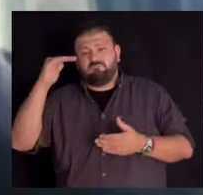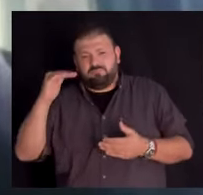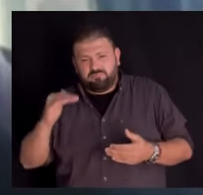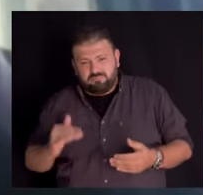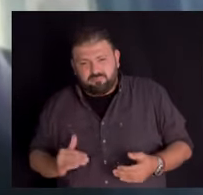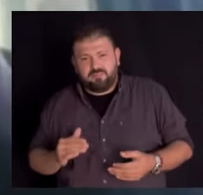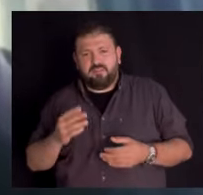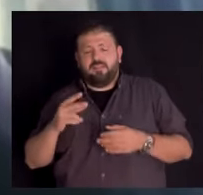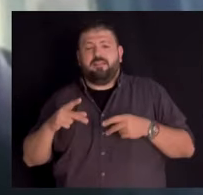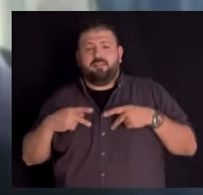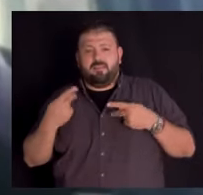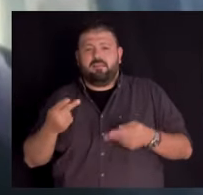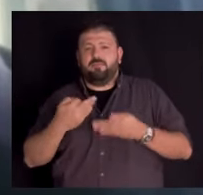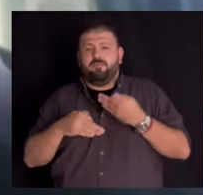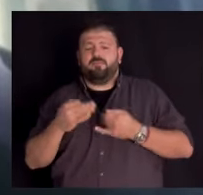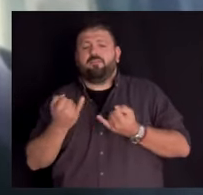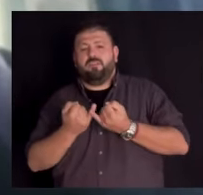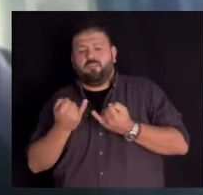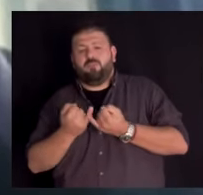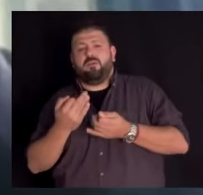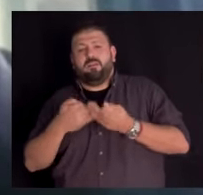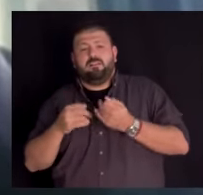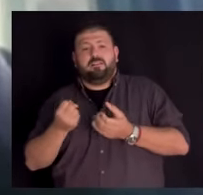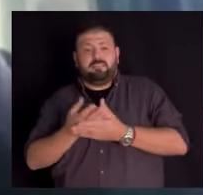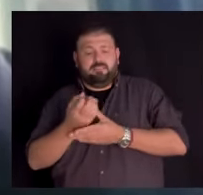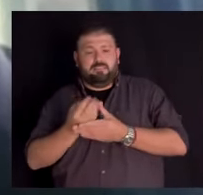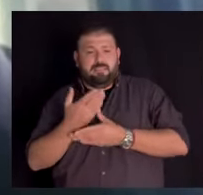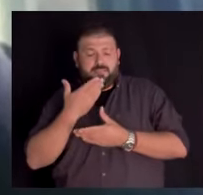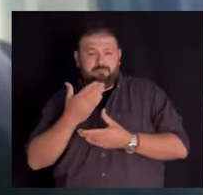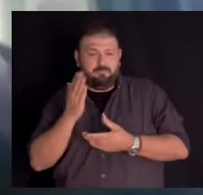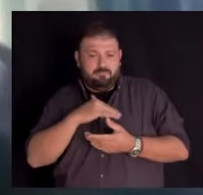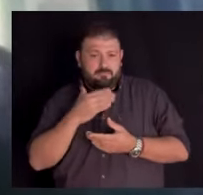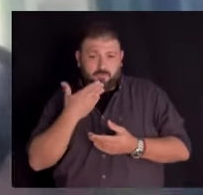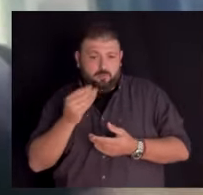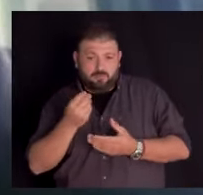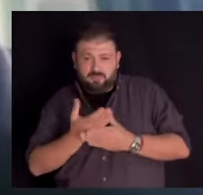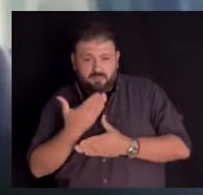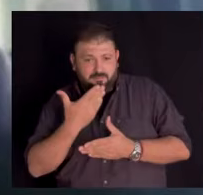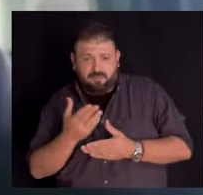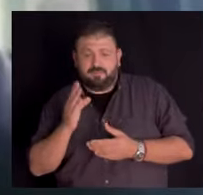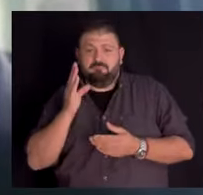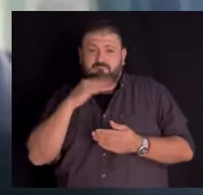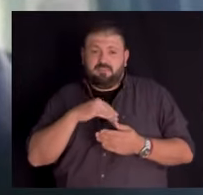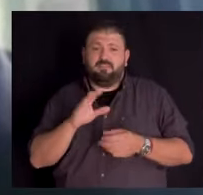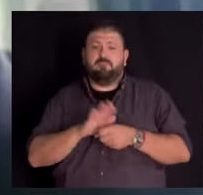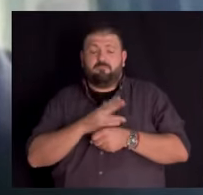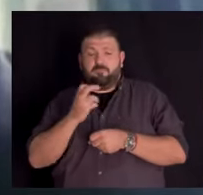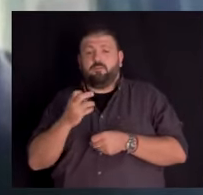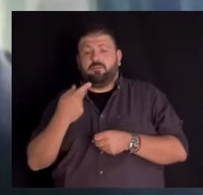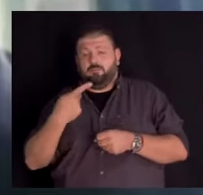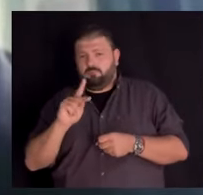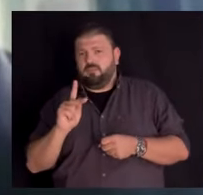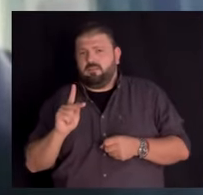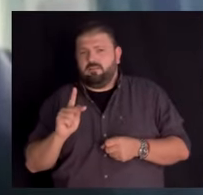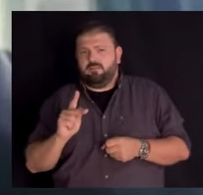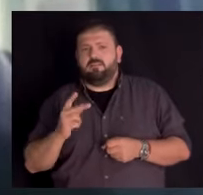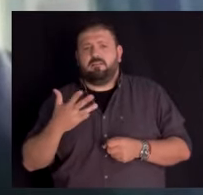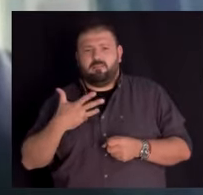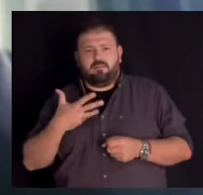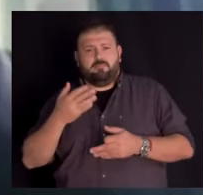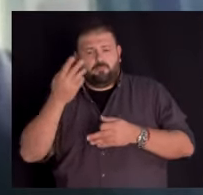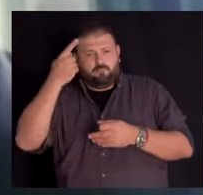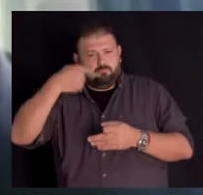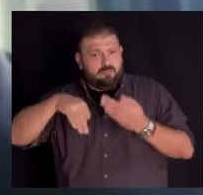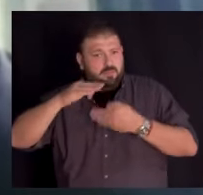tener o a brotar más las lesiones dérmicas estas de la psoriasis. Y bueno, tenemos ya casos resueltos